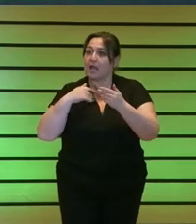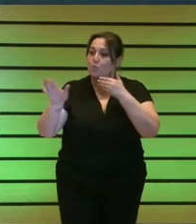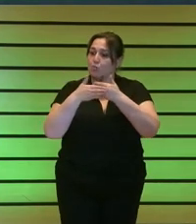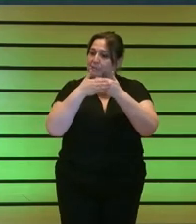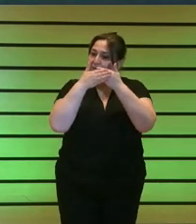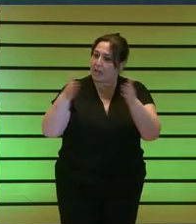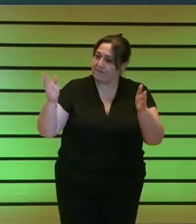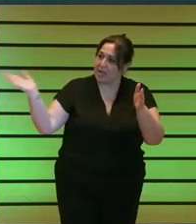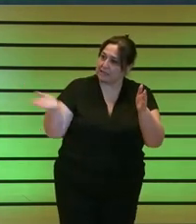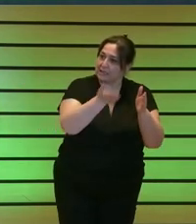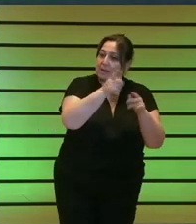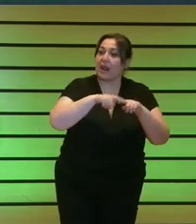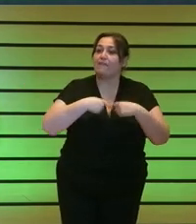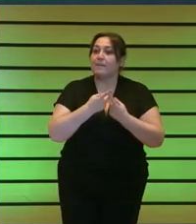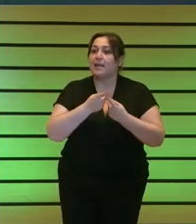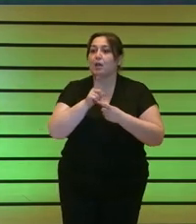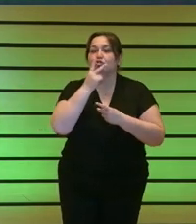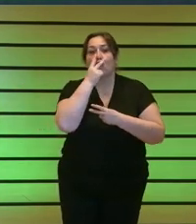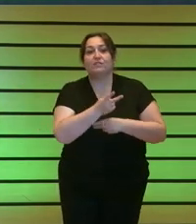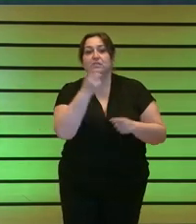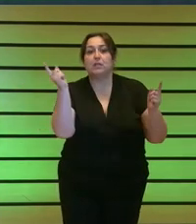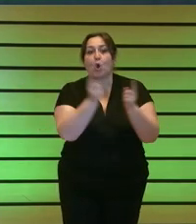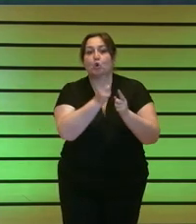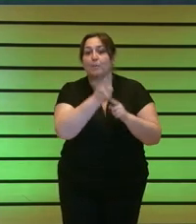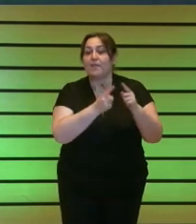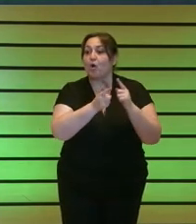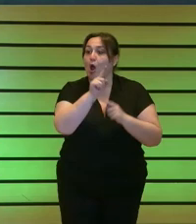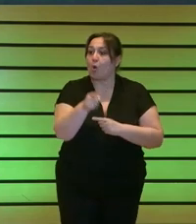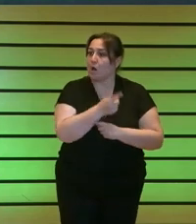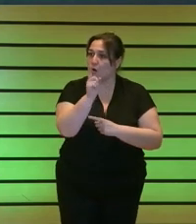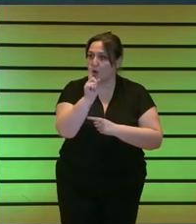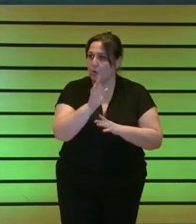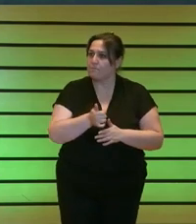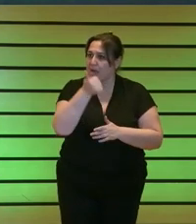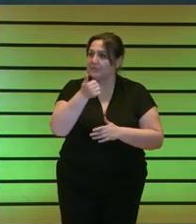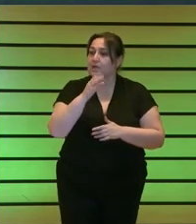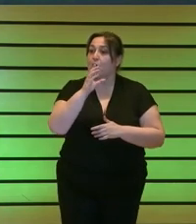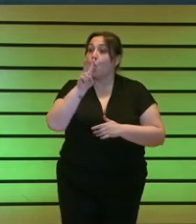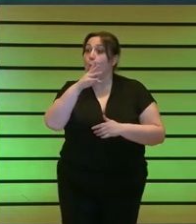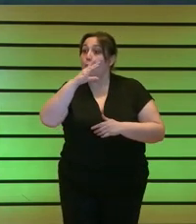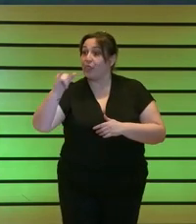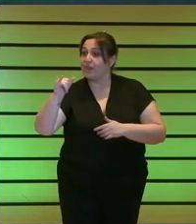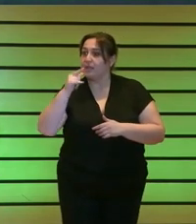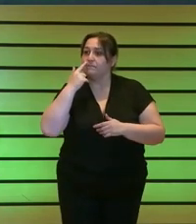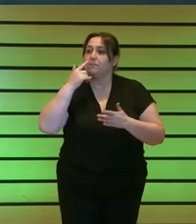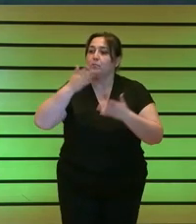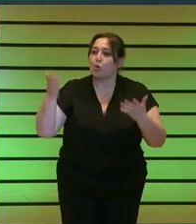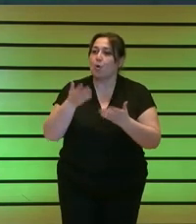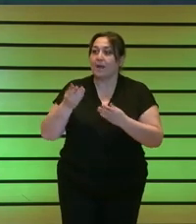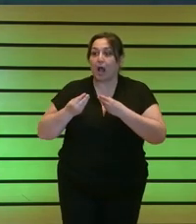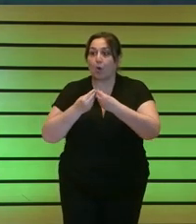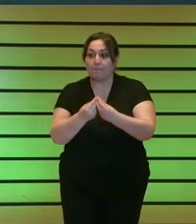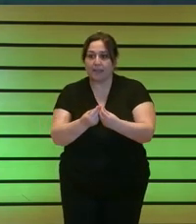a la familia no la visita de una hora o media hora también hay unidades de cuidados intensivos que promueven y acompañan a los pacientes